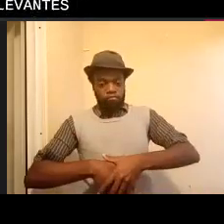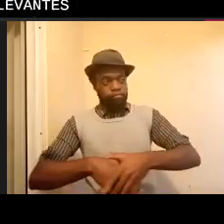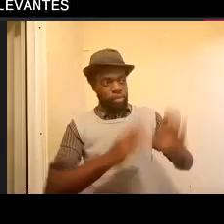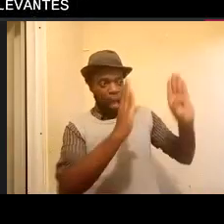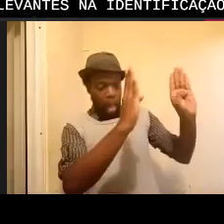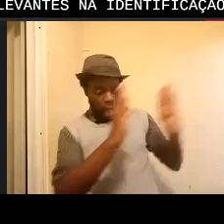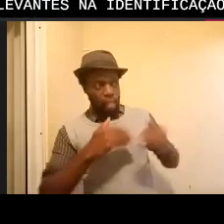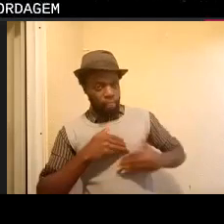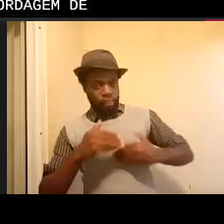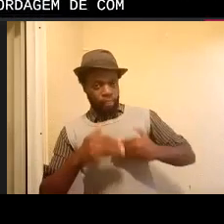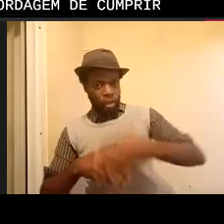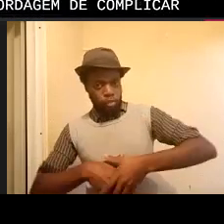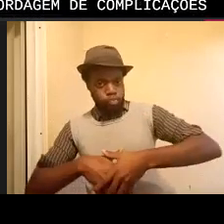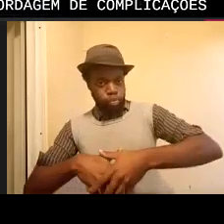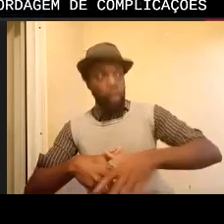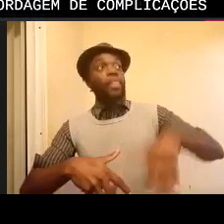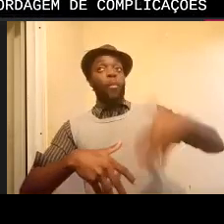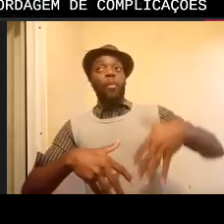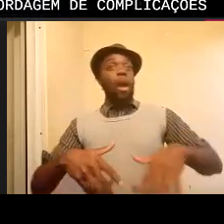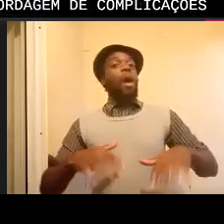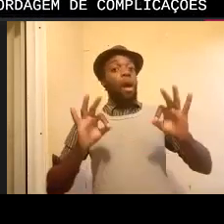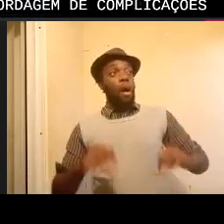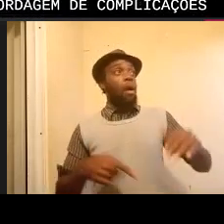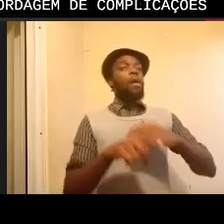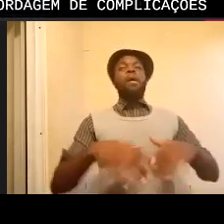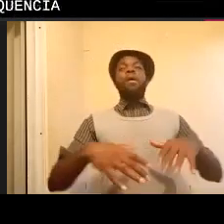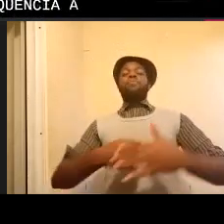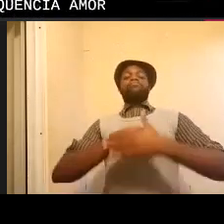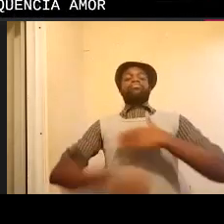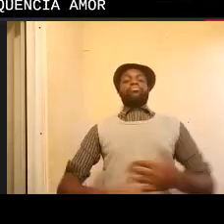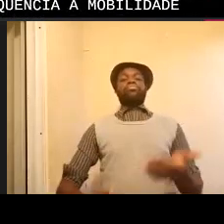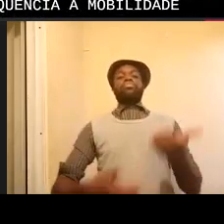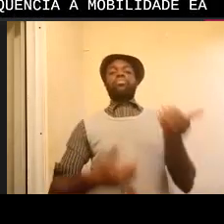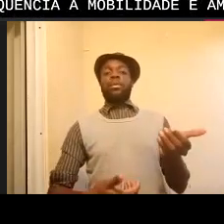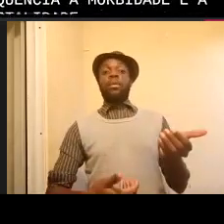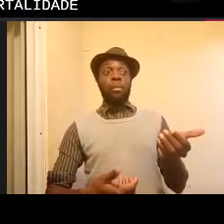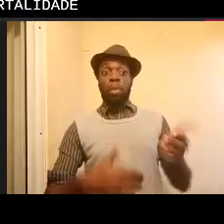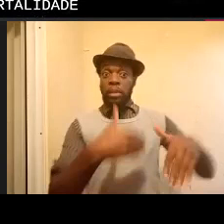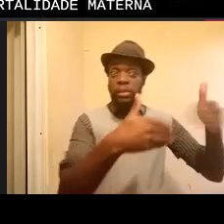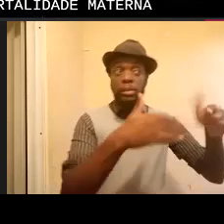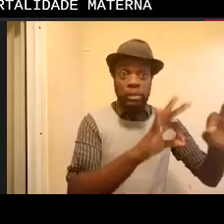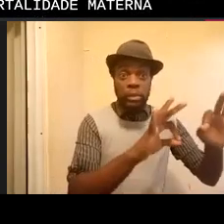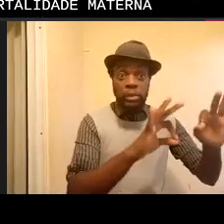complicaciones, previniendo en consecuencia la morbilidad y mortalidad materna.